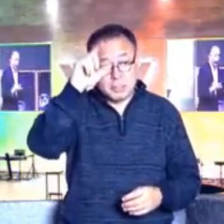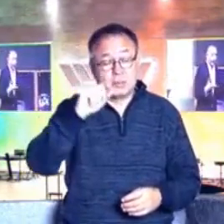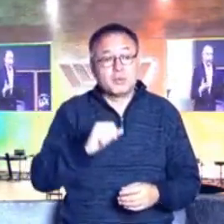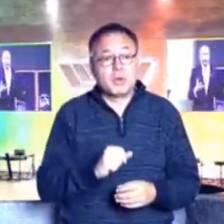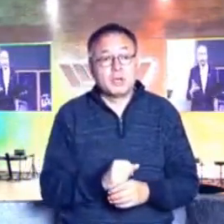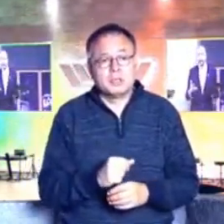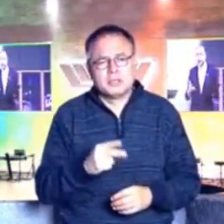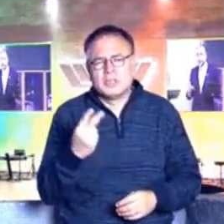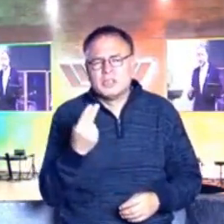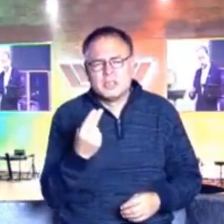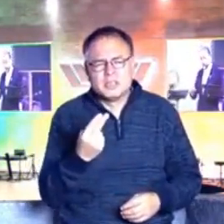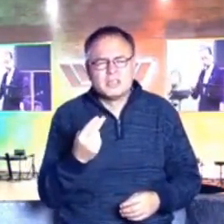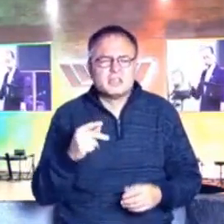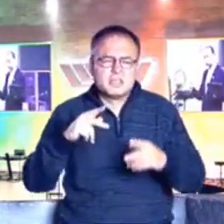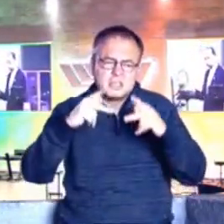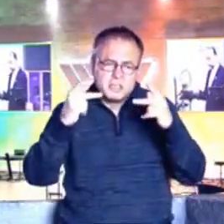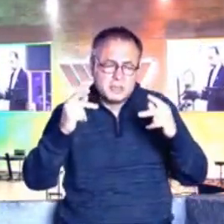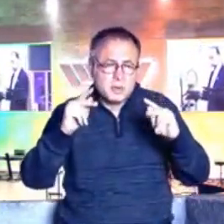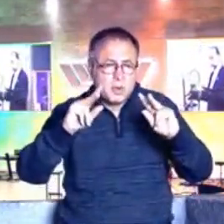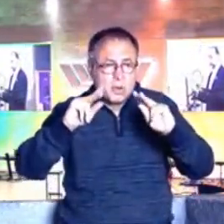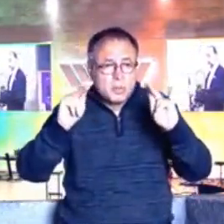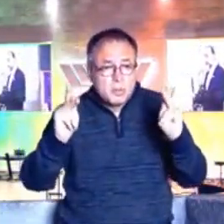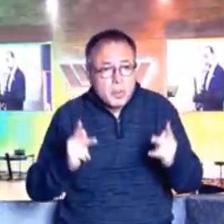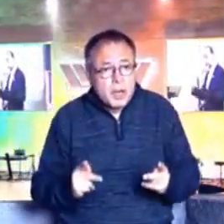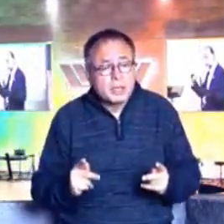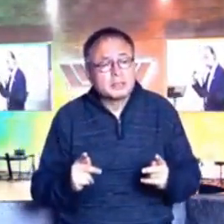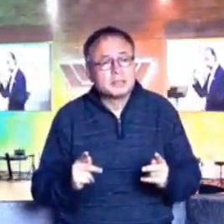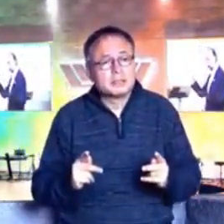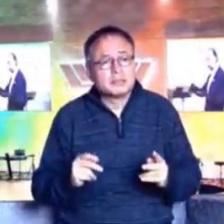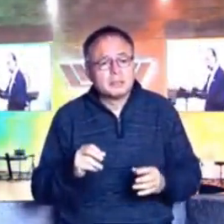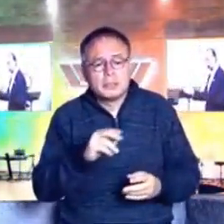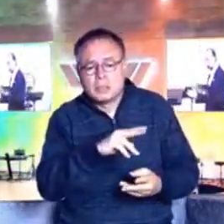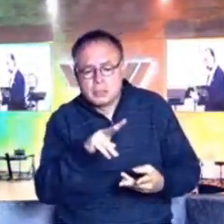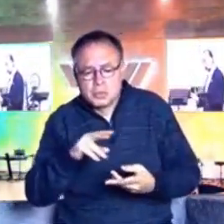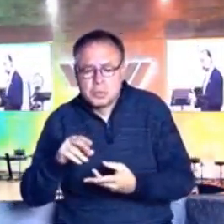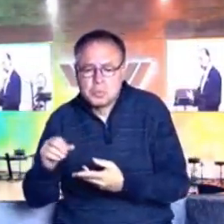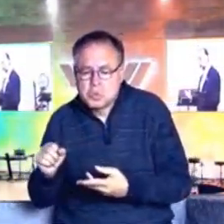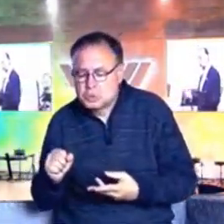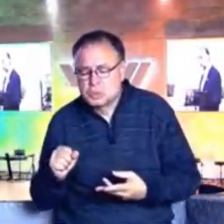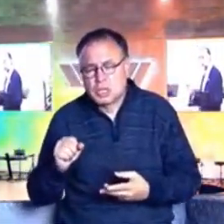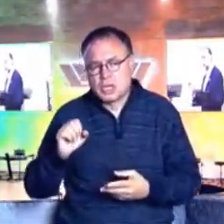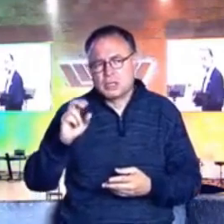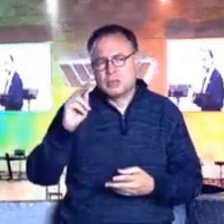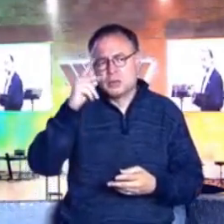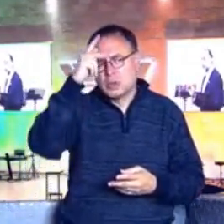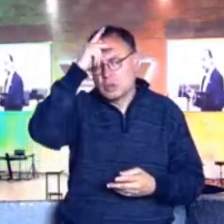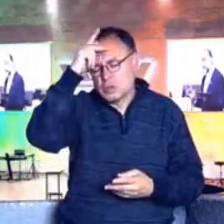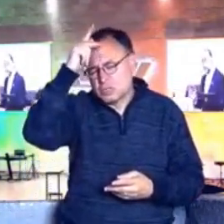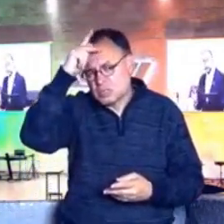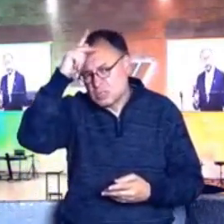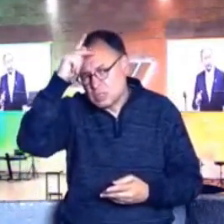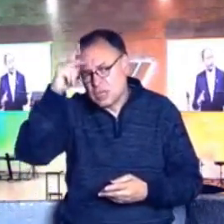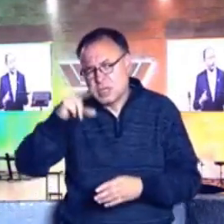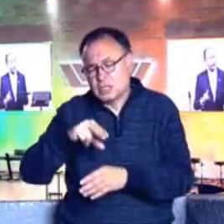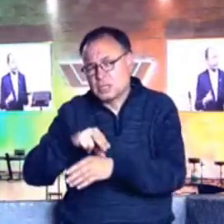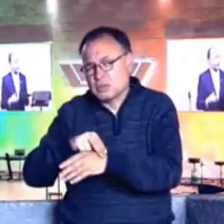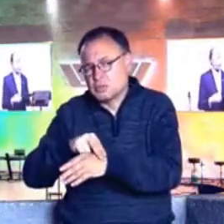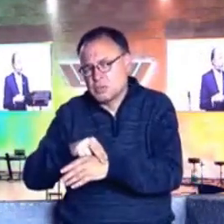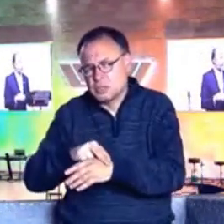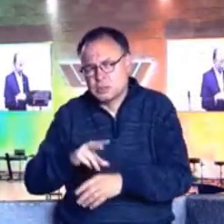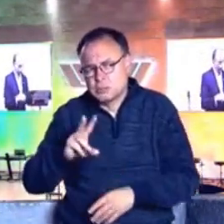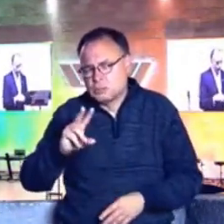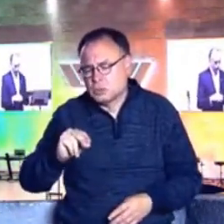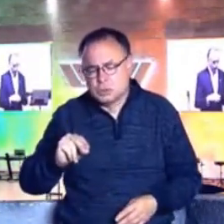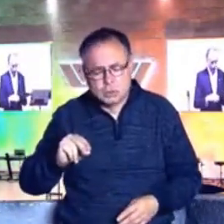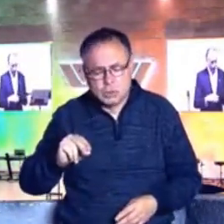paz y a lo mejor andamos buscando en todos lados vamos con el psiquiatra con el médico momento no tengo nada